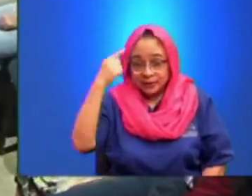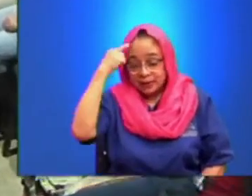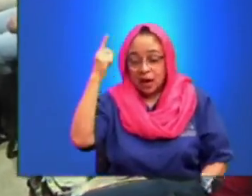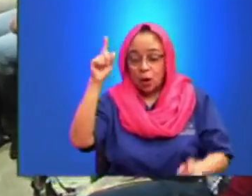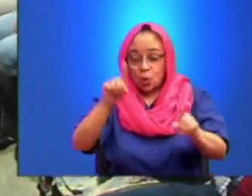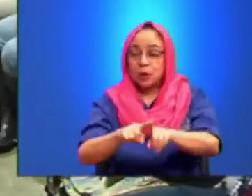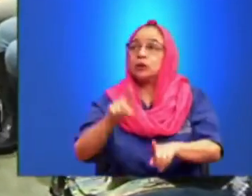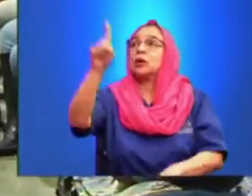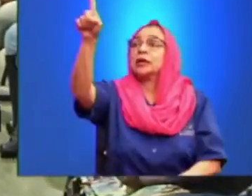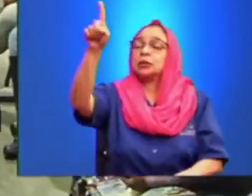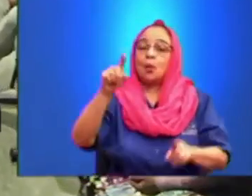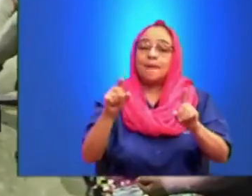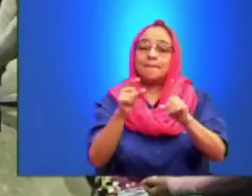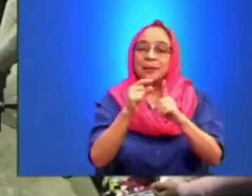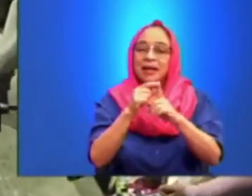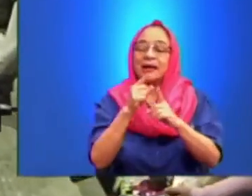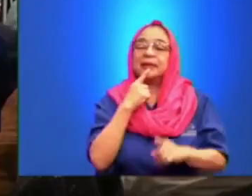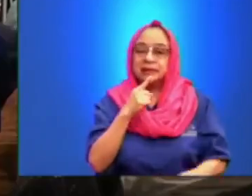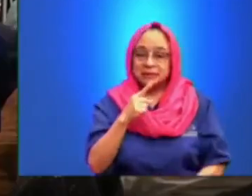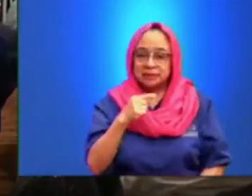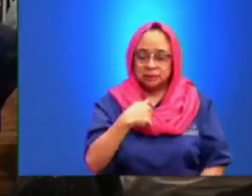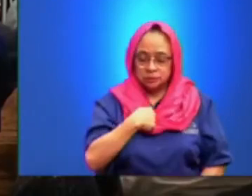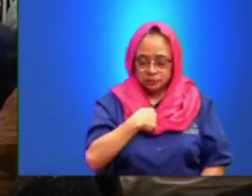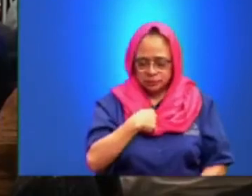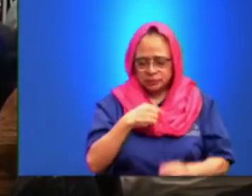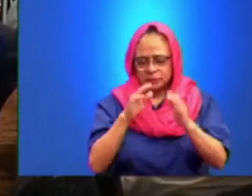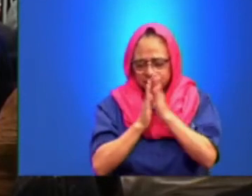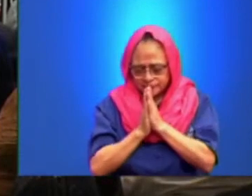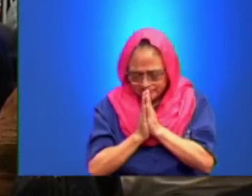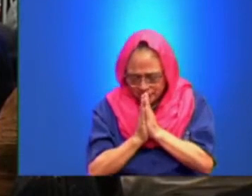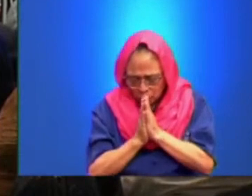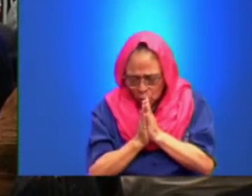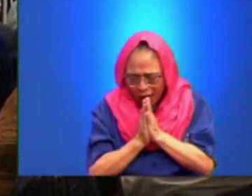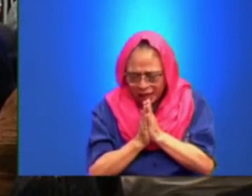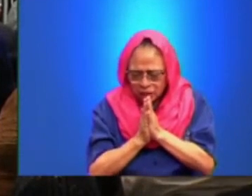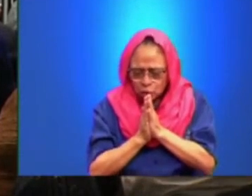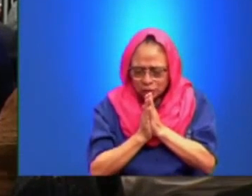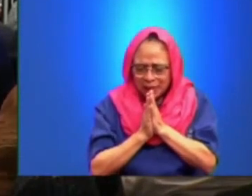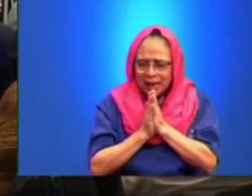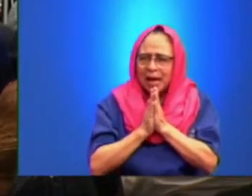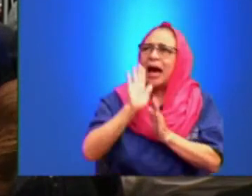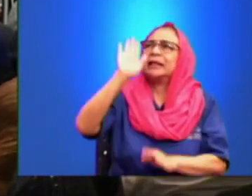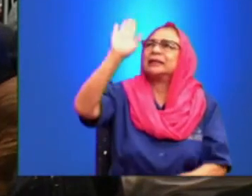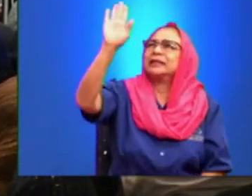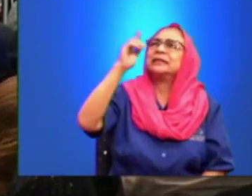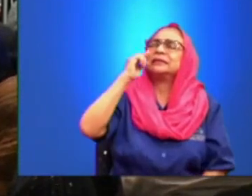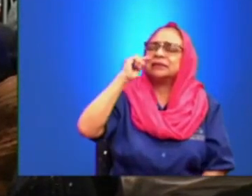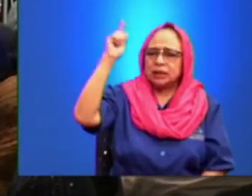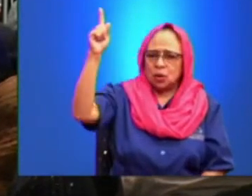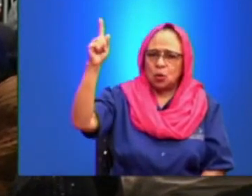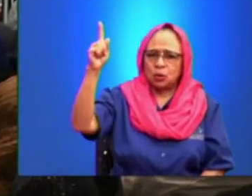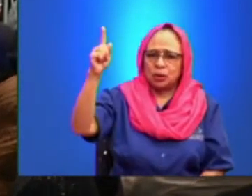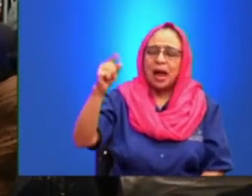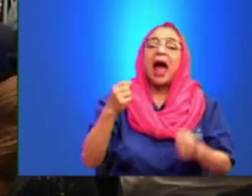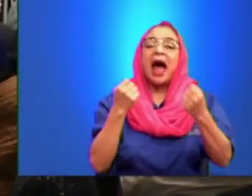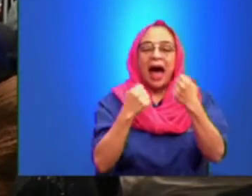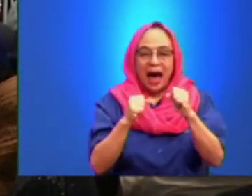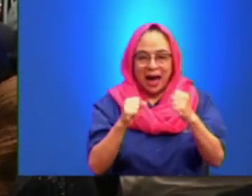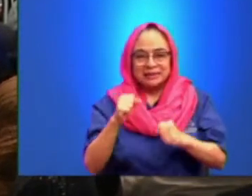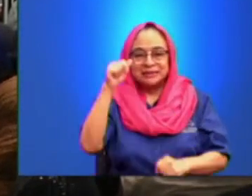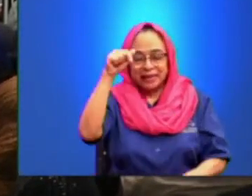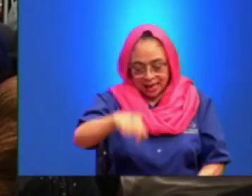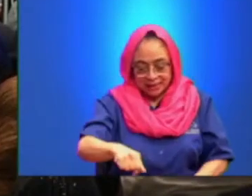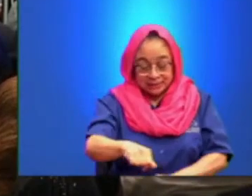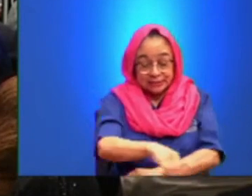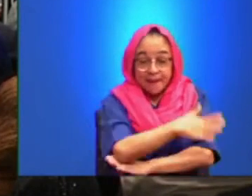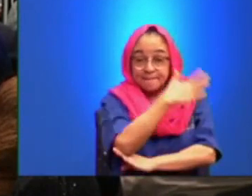establecido en tu palabra estoy apelando a tu misericordia dando a tu piedad señor haz que esta